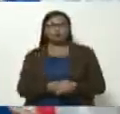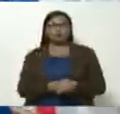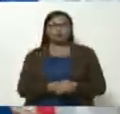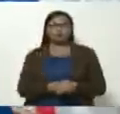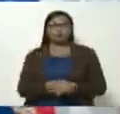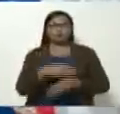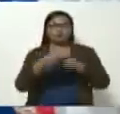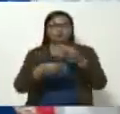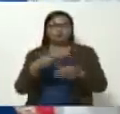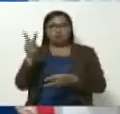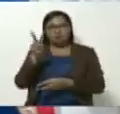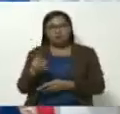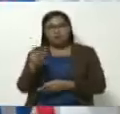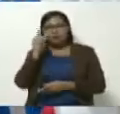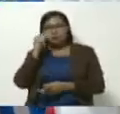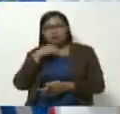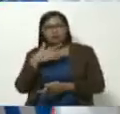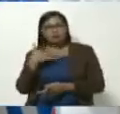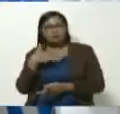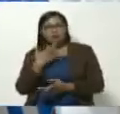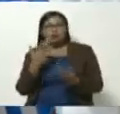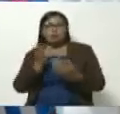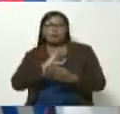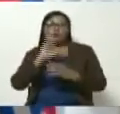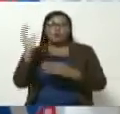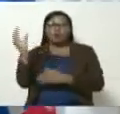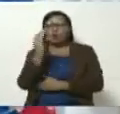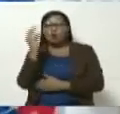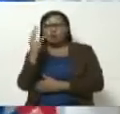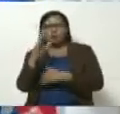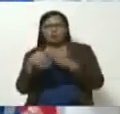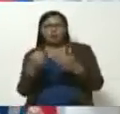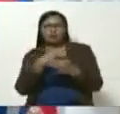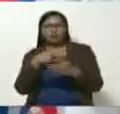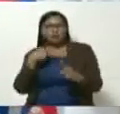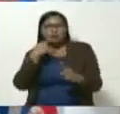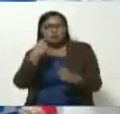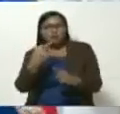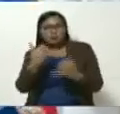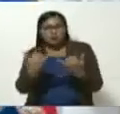como venezolano y con sentimiento colombiano, yo te diría